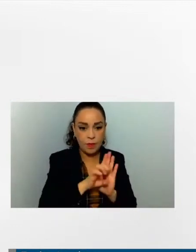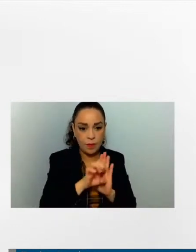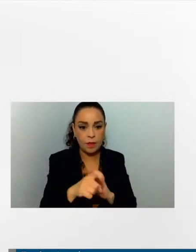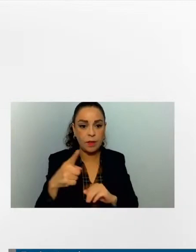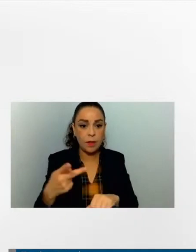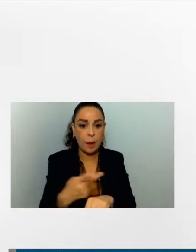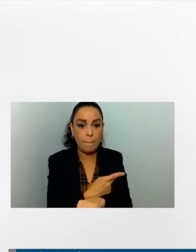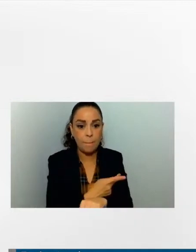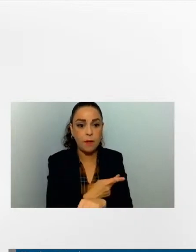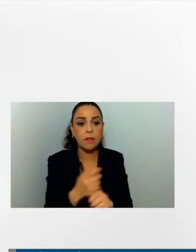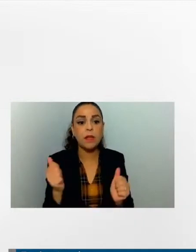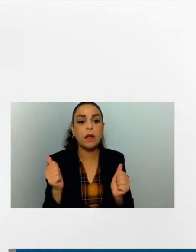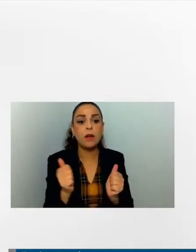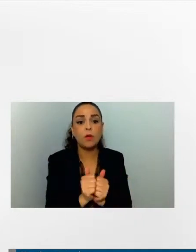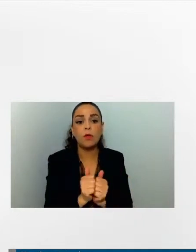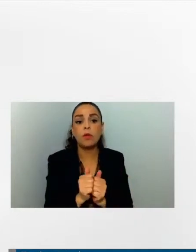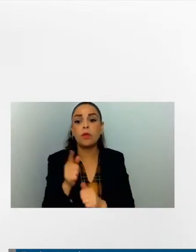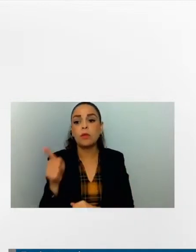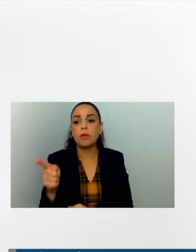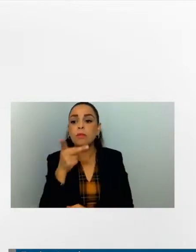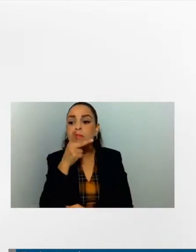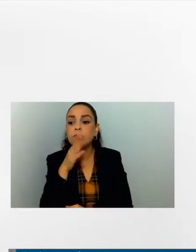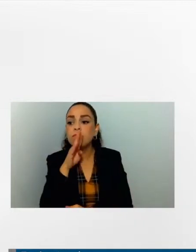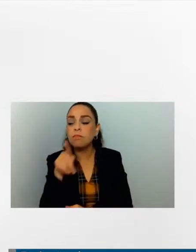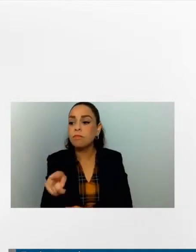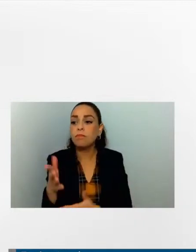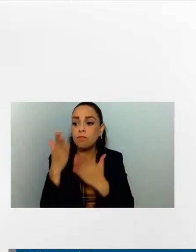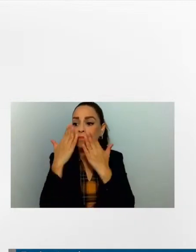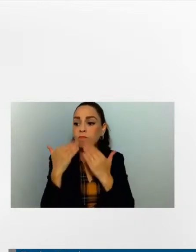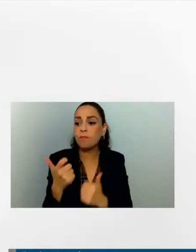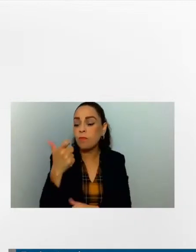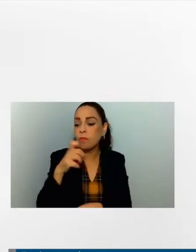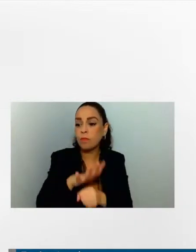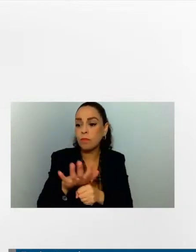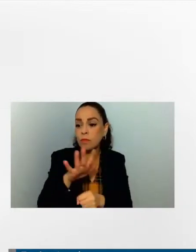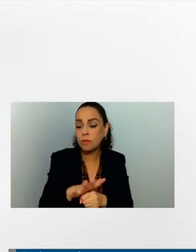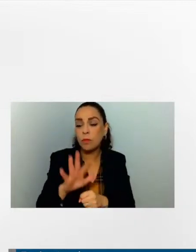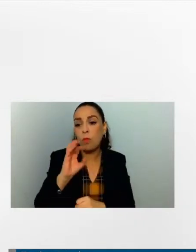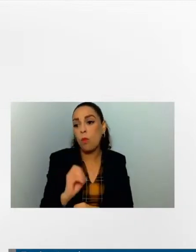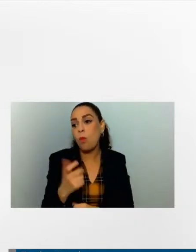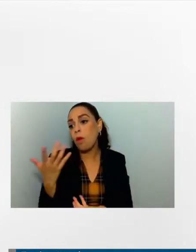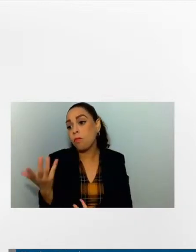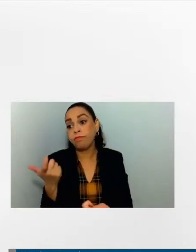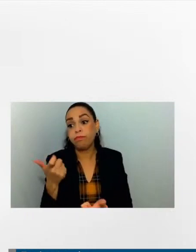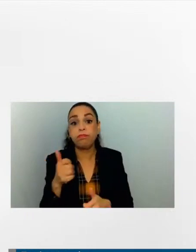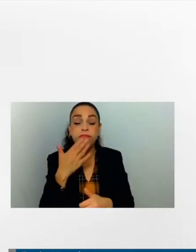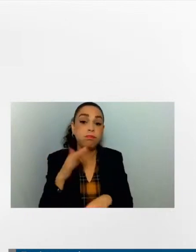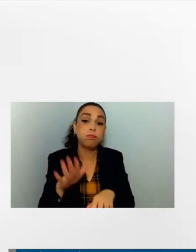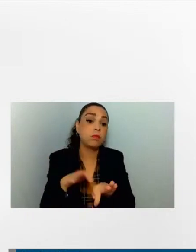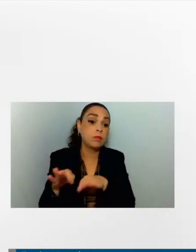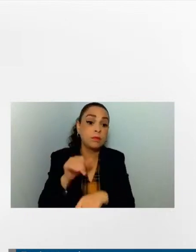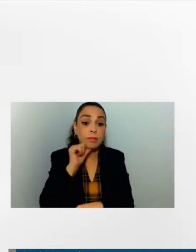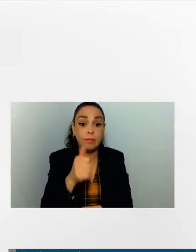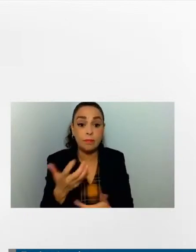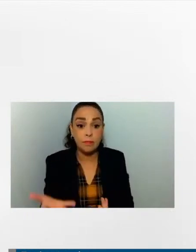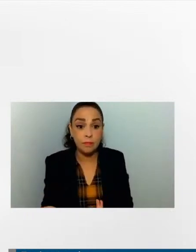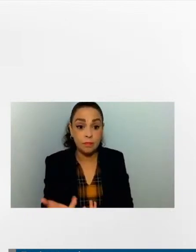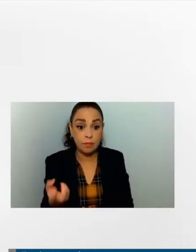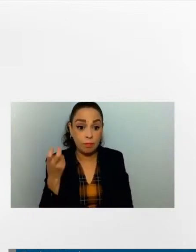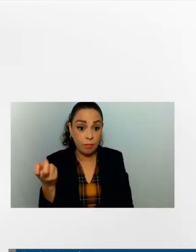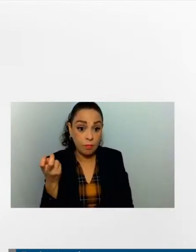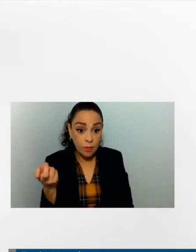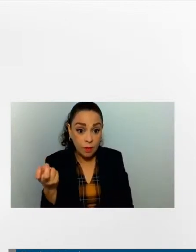son insolventes, cuando no tienen recursos? Y entonces por ahí la Corte nos dice que eso pues, no da lugar a que se